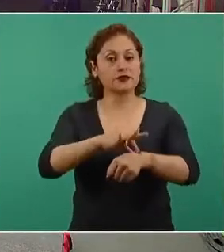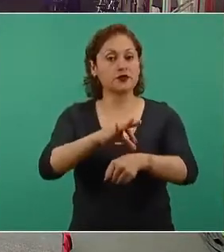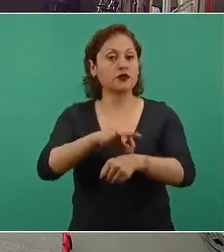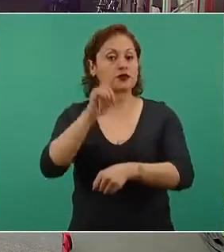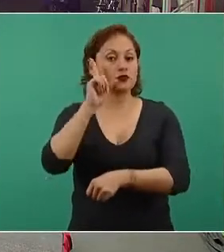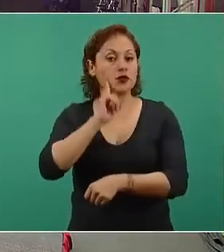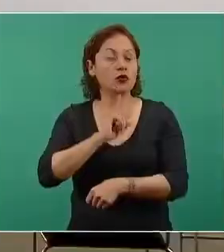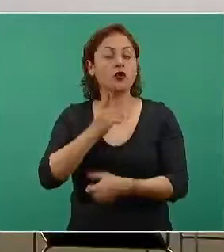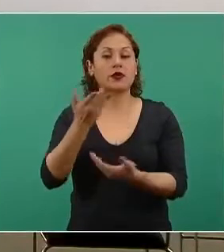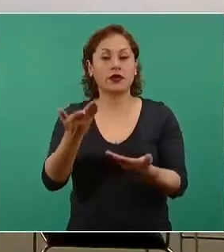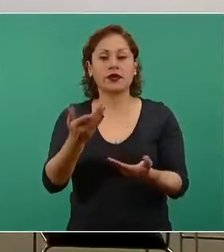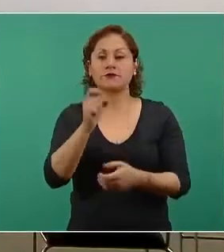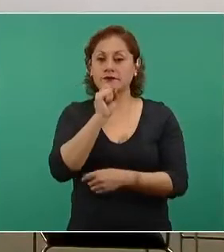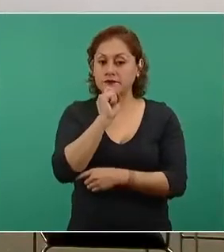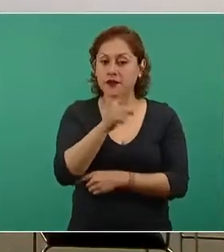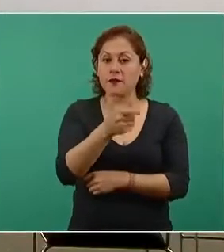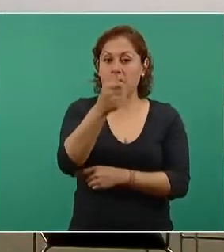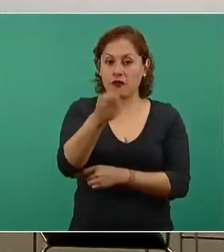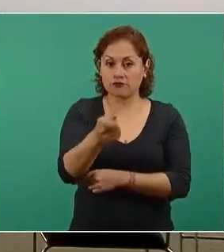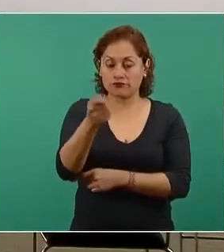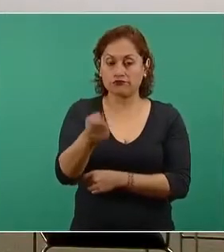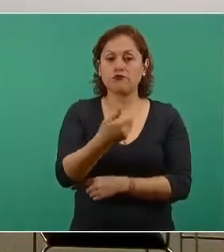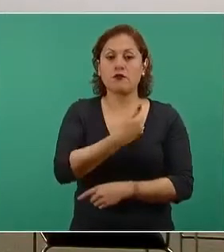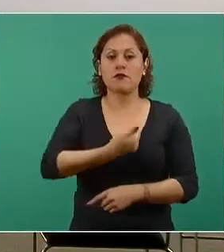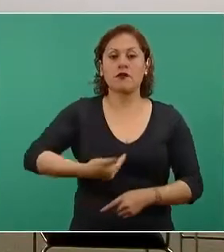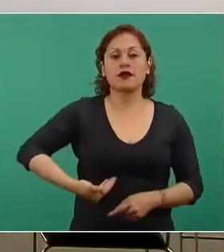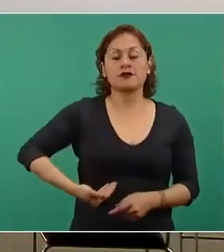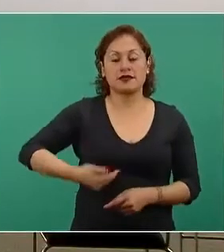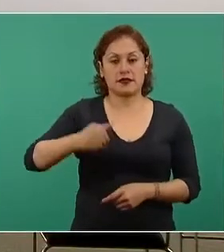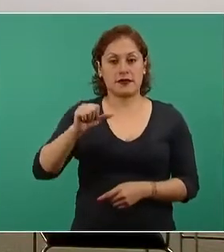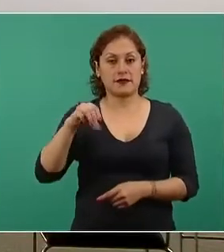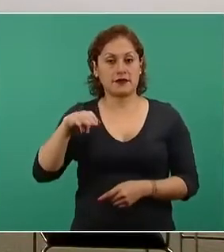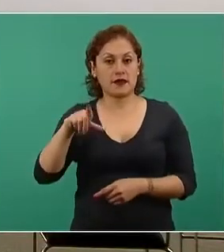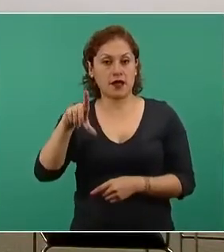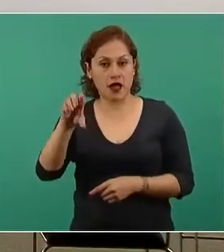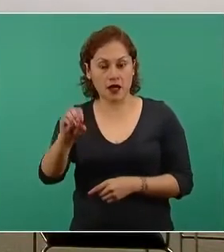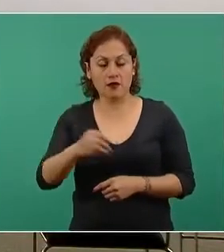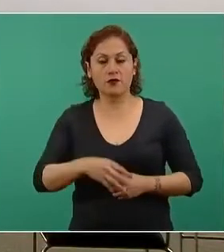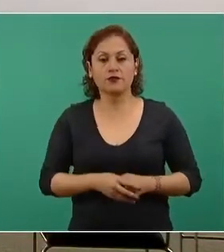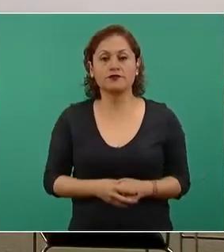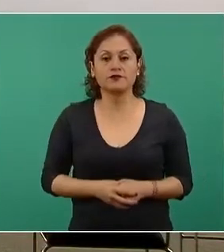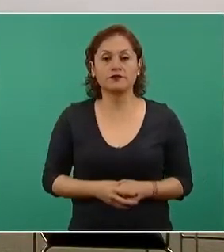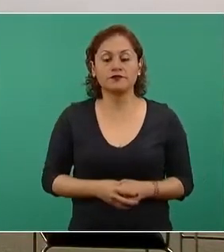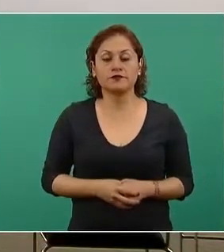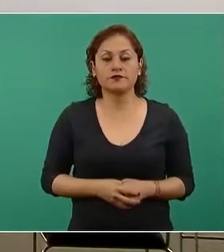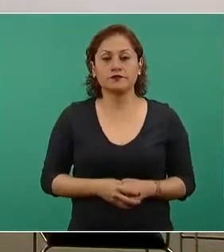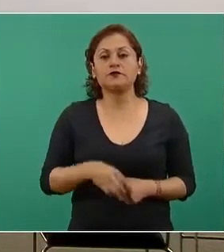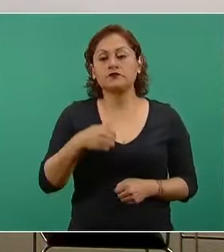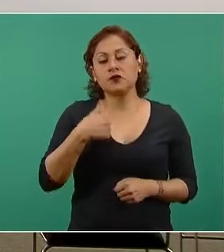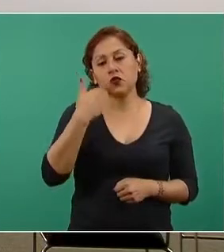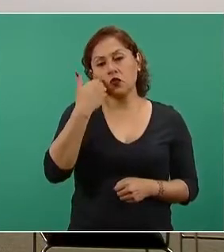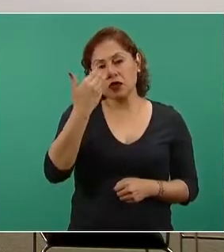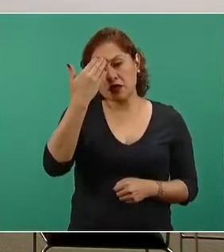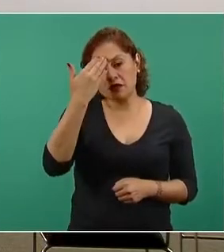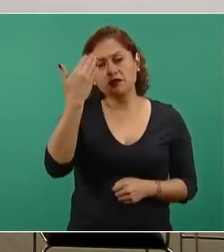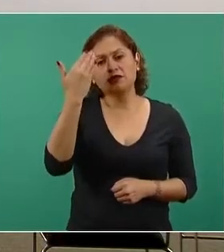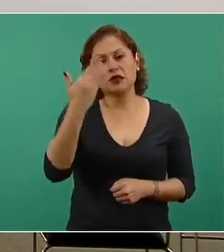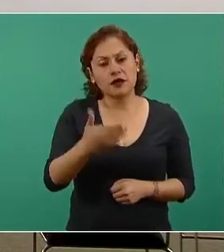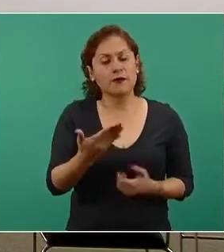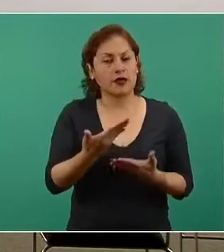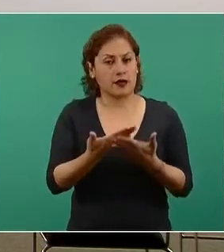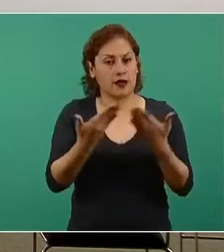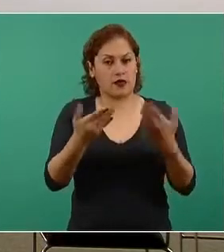Nucamendi. Mandamos un saludo también al presidente Andrés Manuel López Obrador. Quisiera preguntarle, doctora, ahora con el tema que